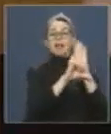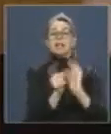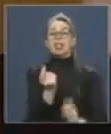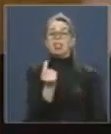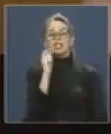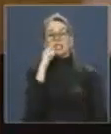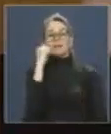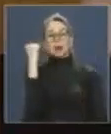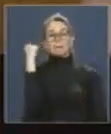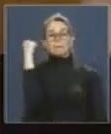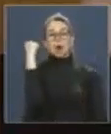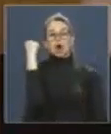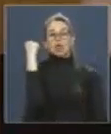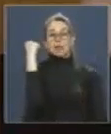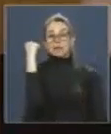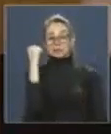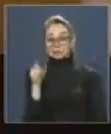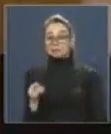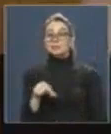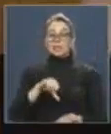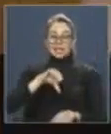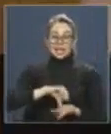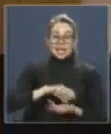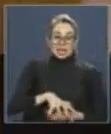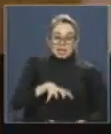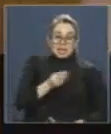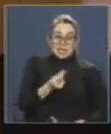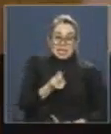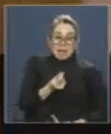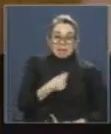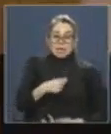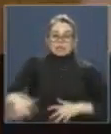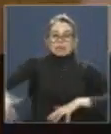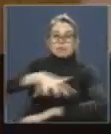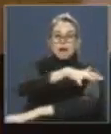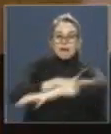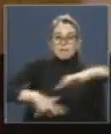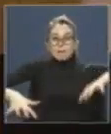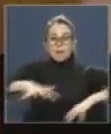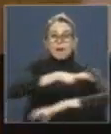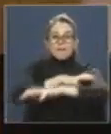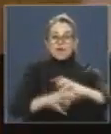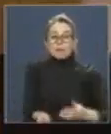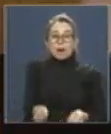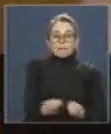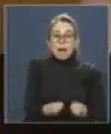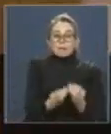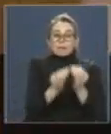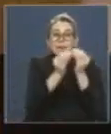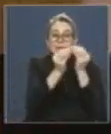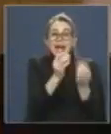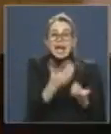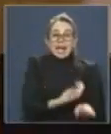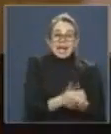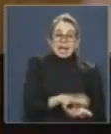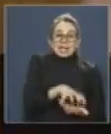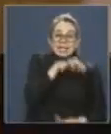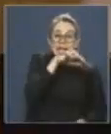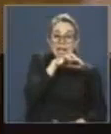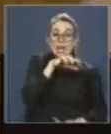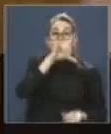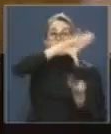poder el capital especulador que se va concentrando mundialmente y va abusando de los